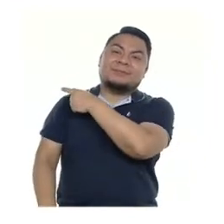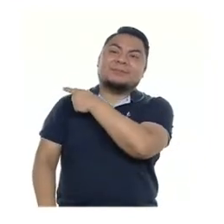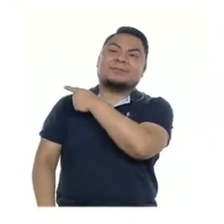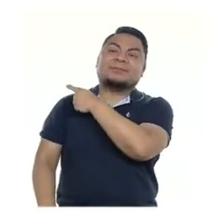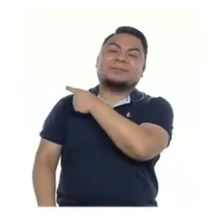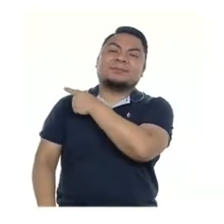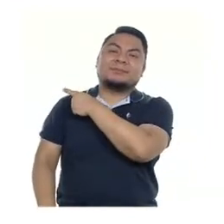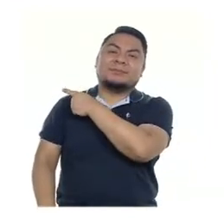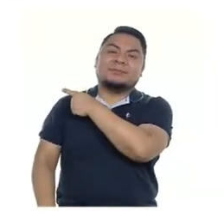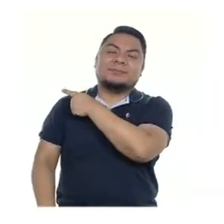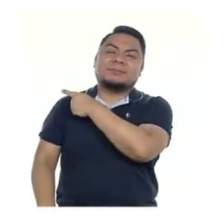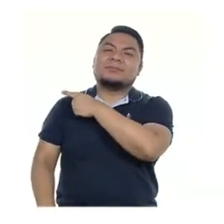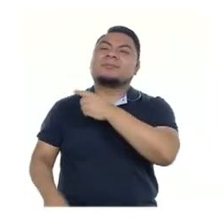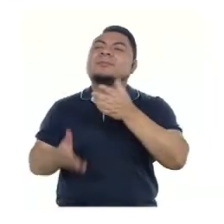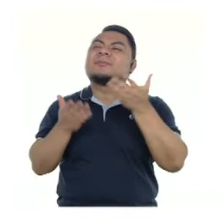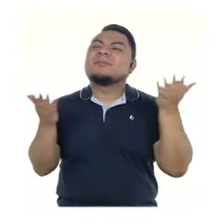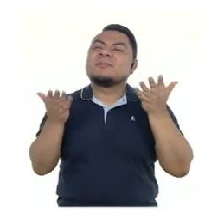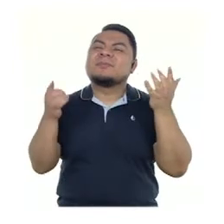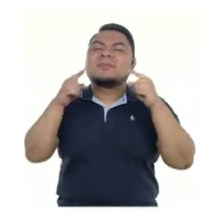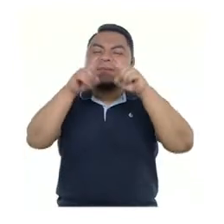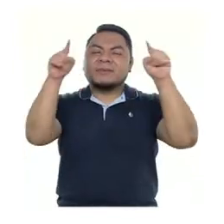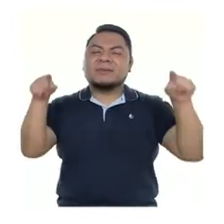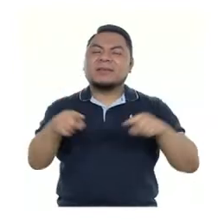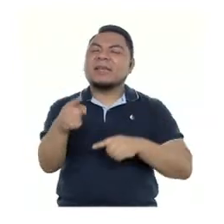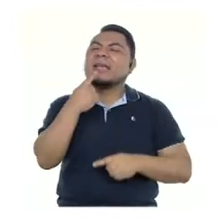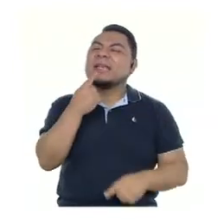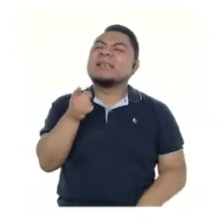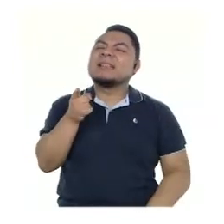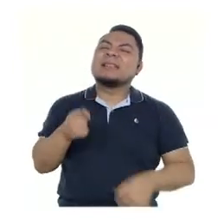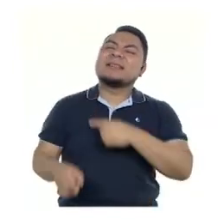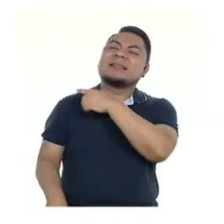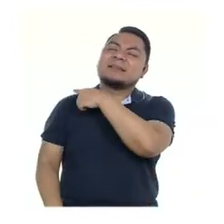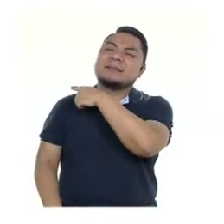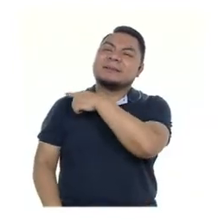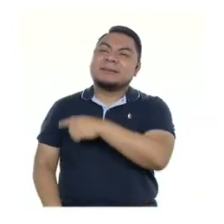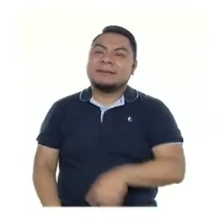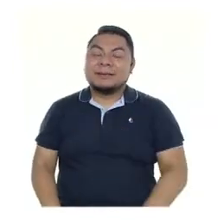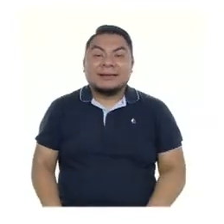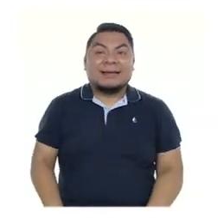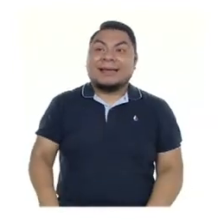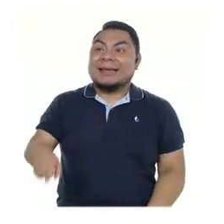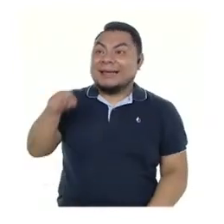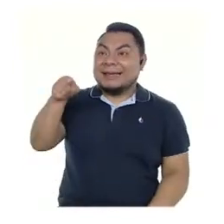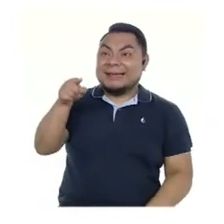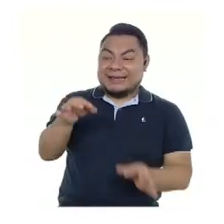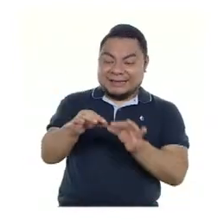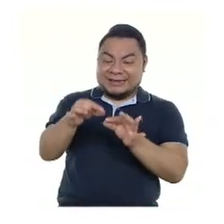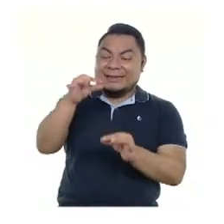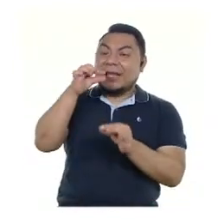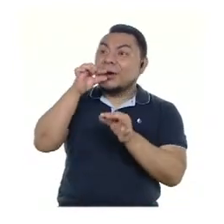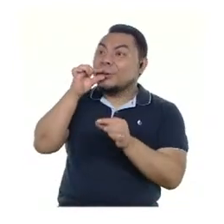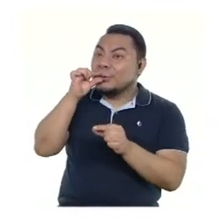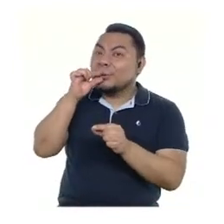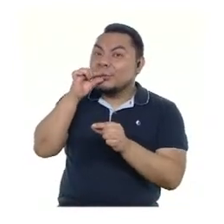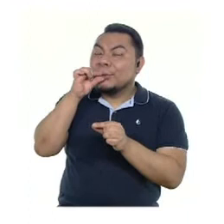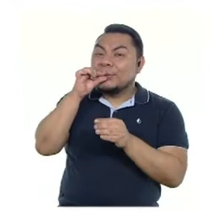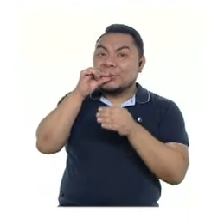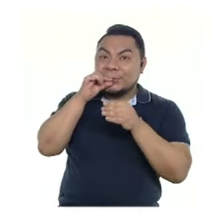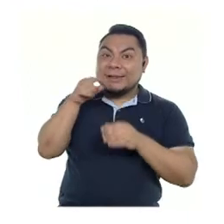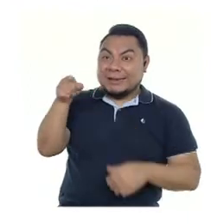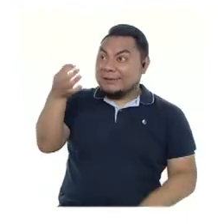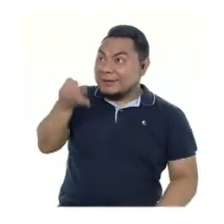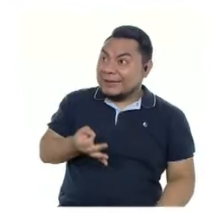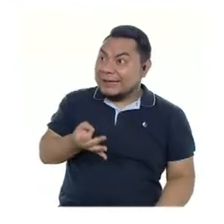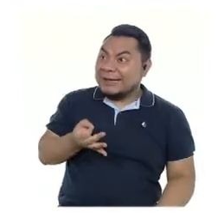qué creen que trata este afiche? Esas son las cañitas para tomar refrescos, ¿no, Fátima? Sí,